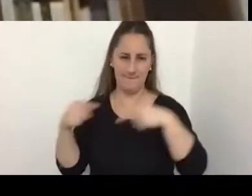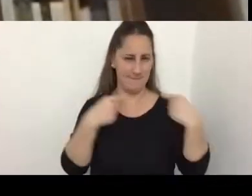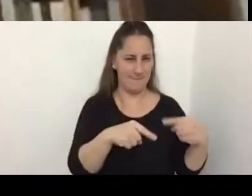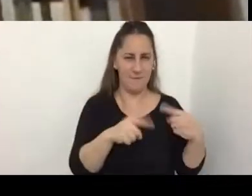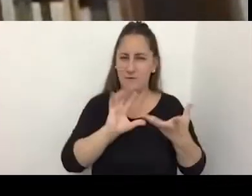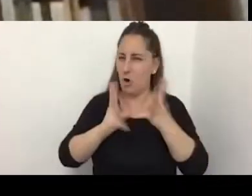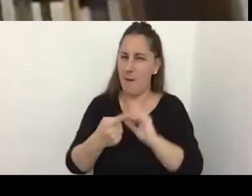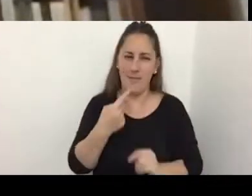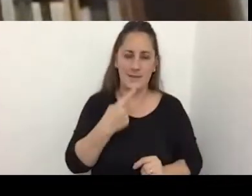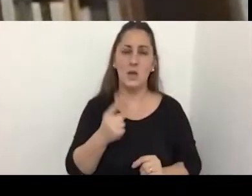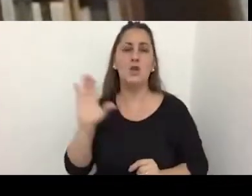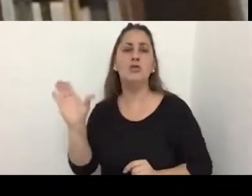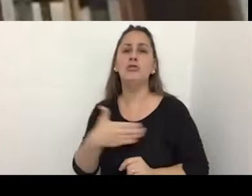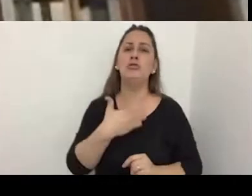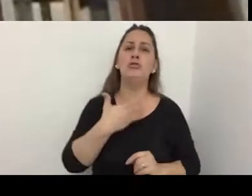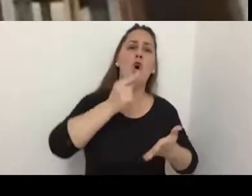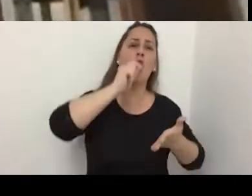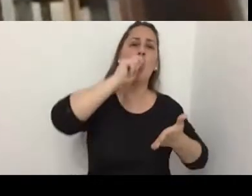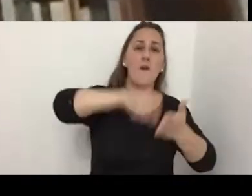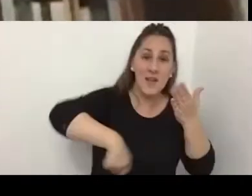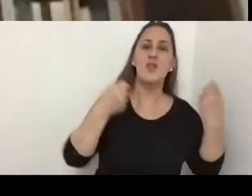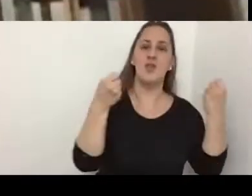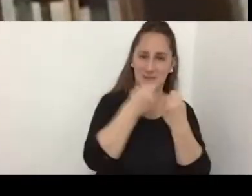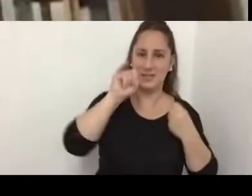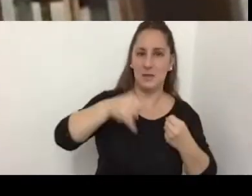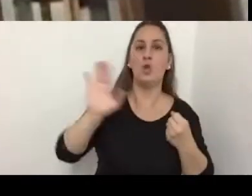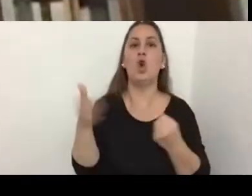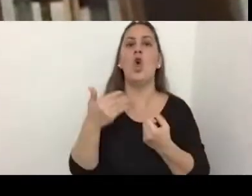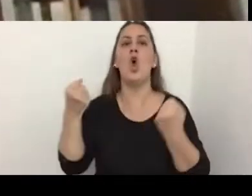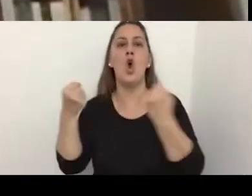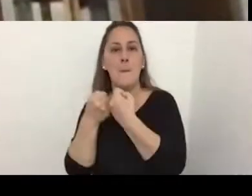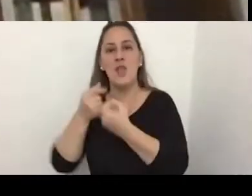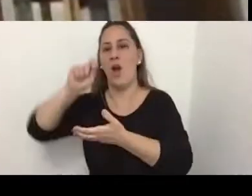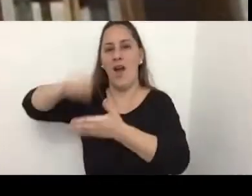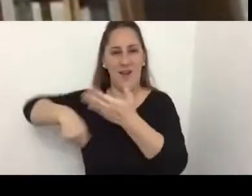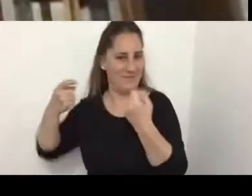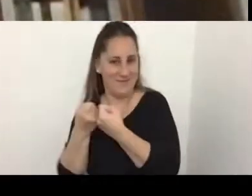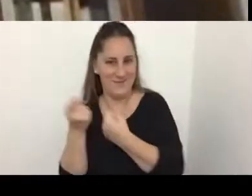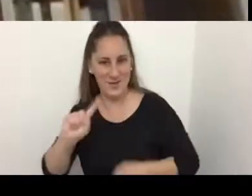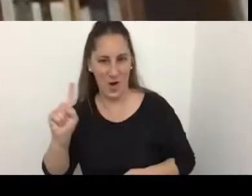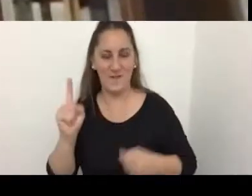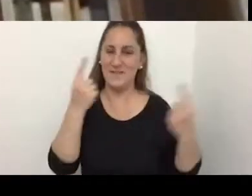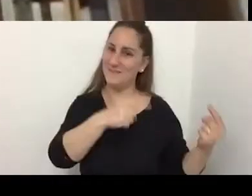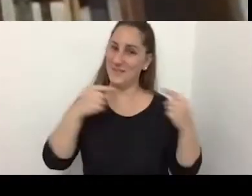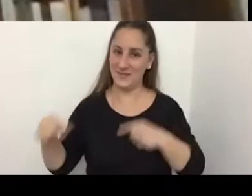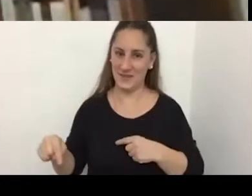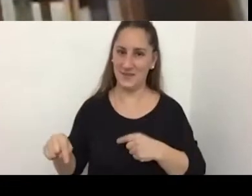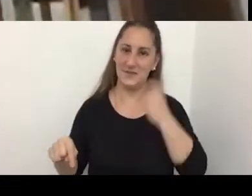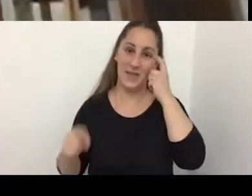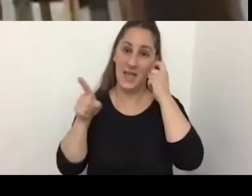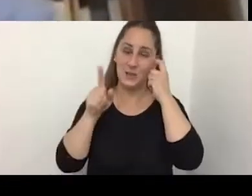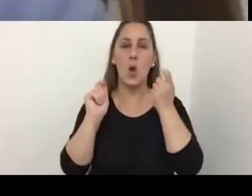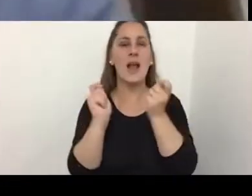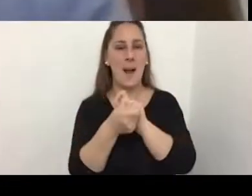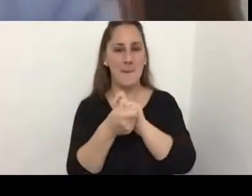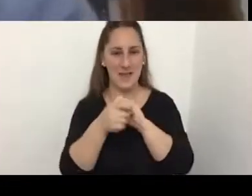todos los convenios son acuerdos, pero no todos los acuerdos son convenios. Y esto a veces diluye las cuestiones.